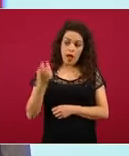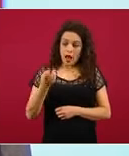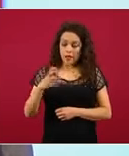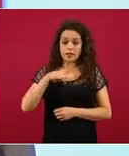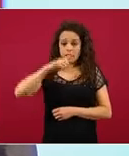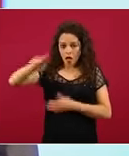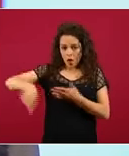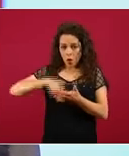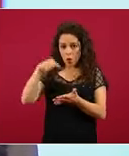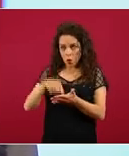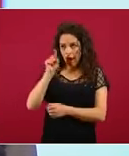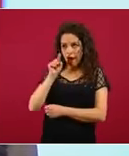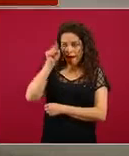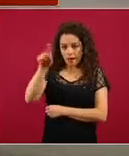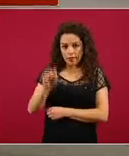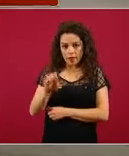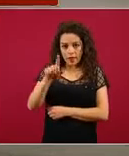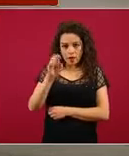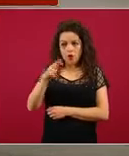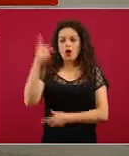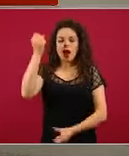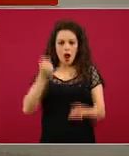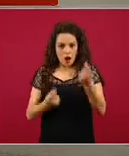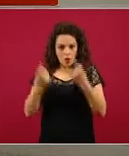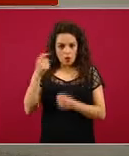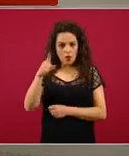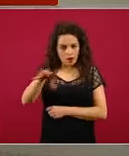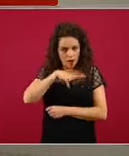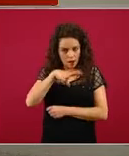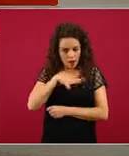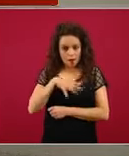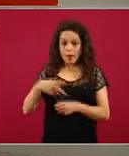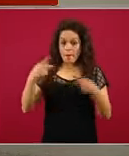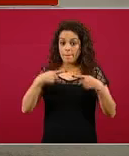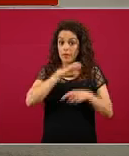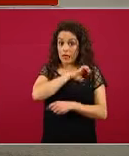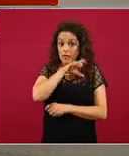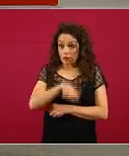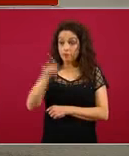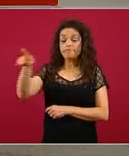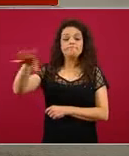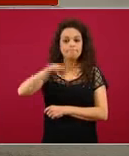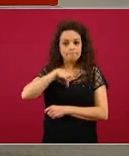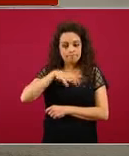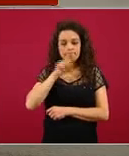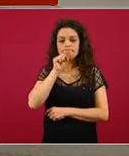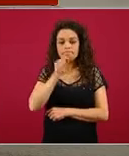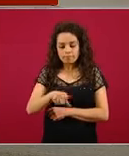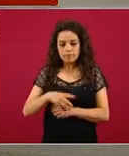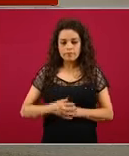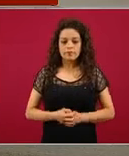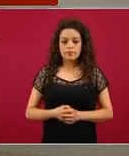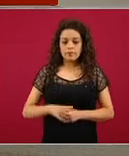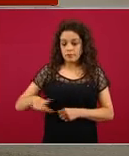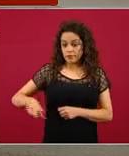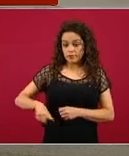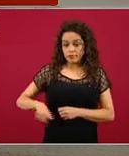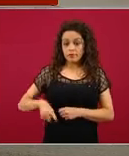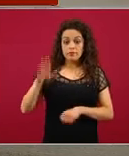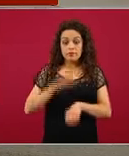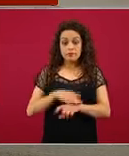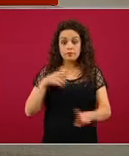centros de rehabilitación Teletón, en algunos de ellos, y hay personal especializado en ello. En el sector público está fundamentalmente en el